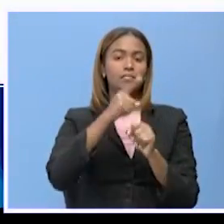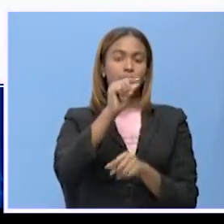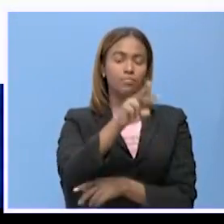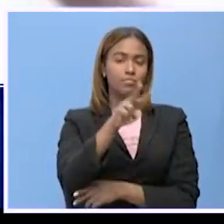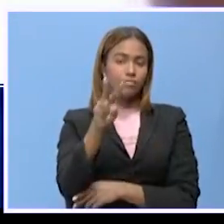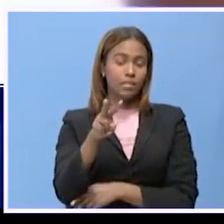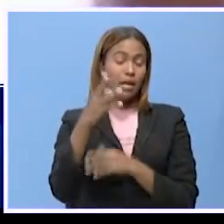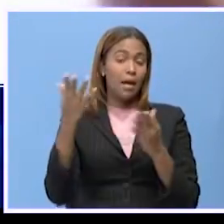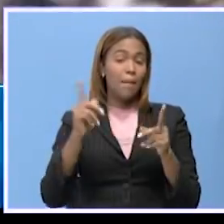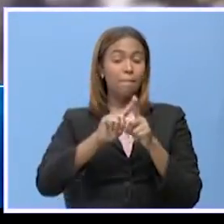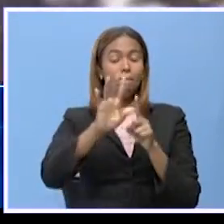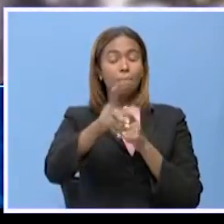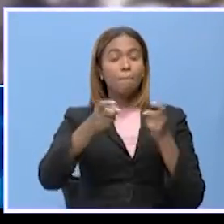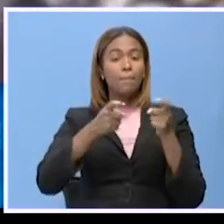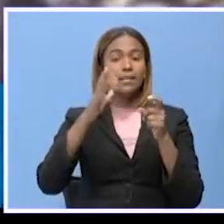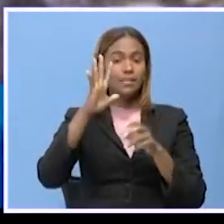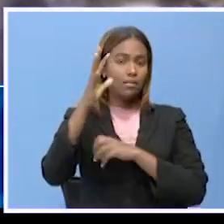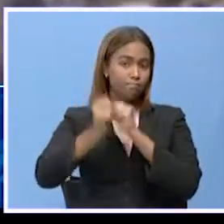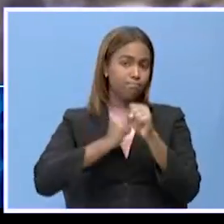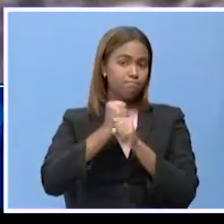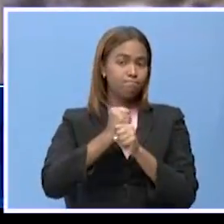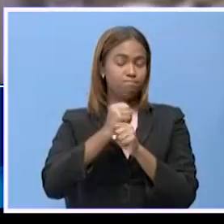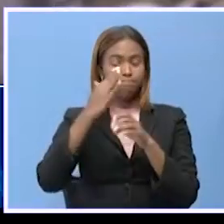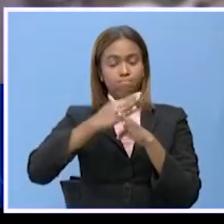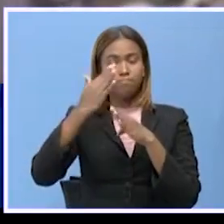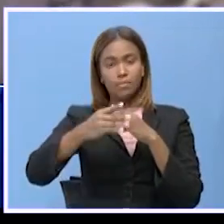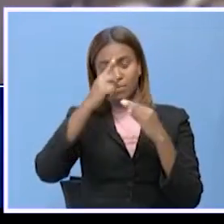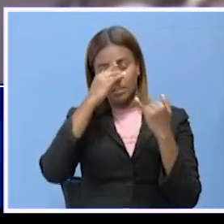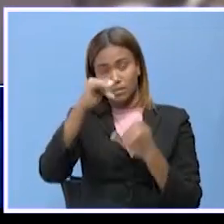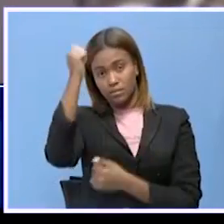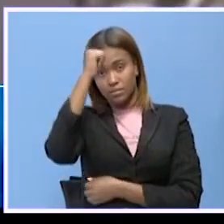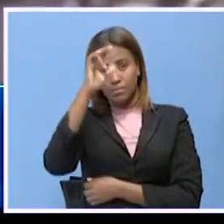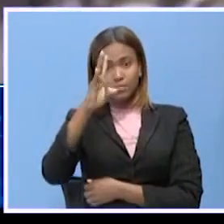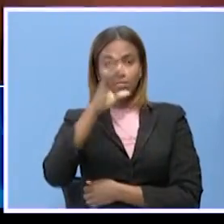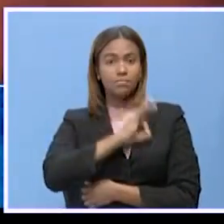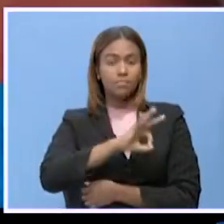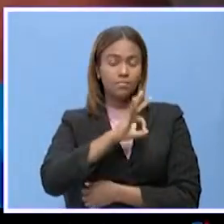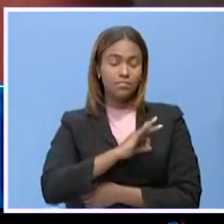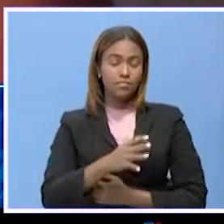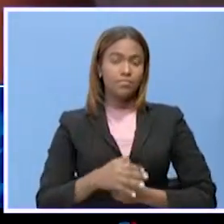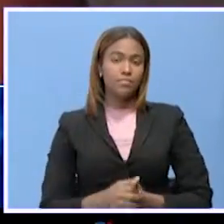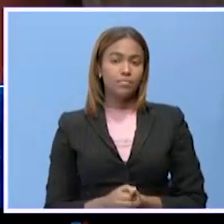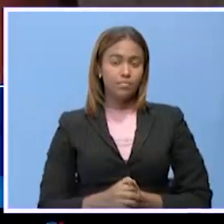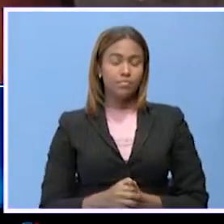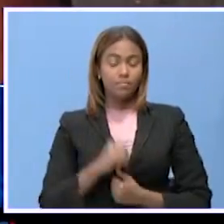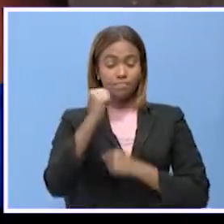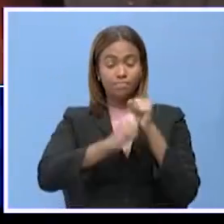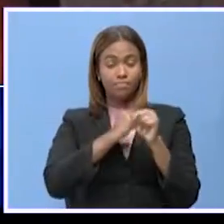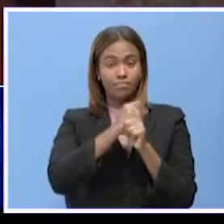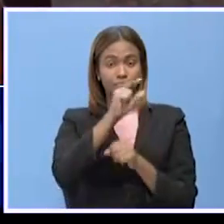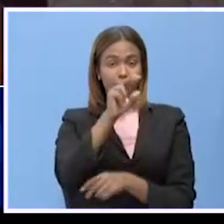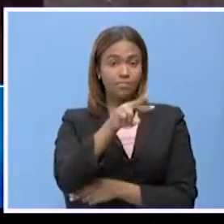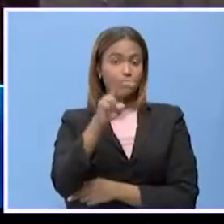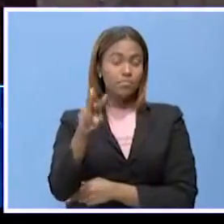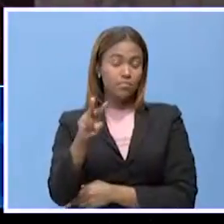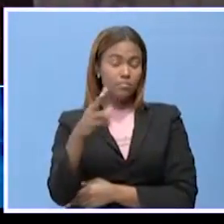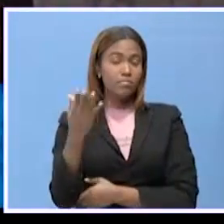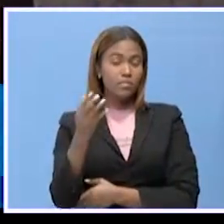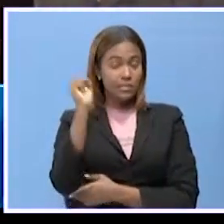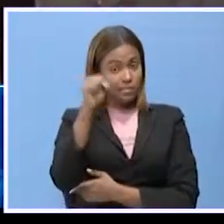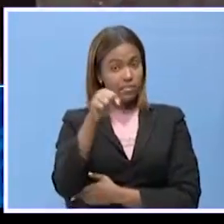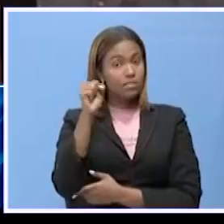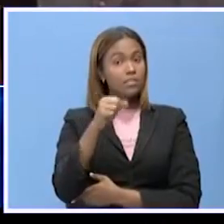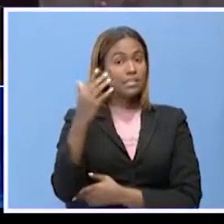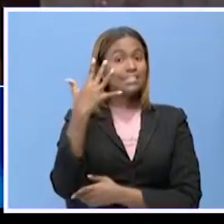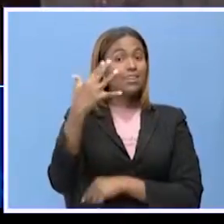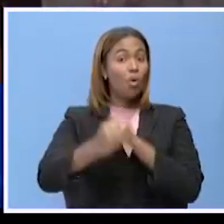2022, aunque su gestión de 5 años concluye este domingo 7 de febrero. 2022, sí. Por eso,